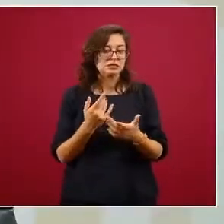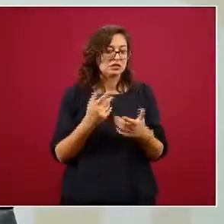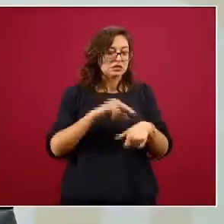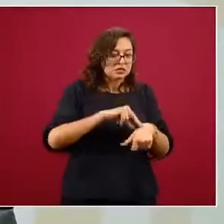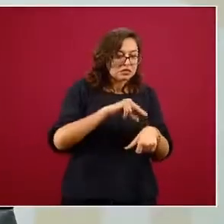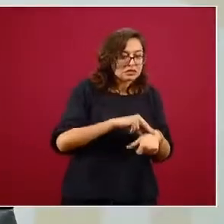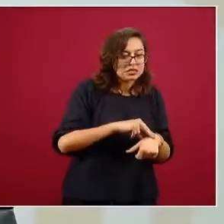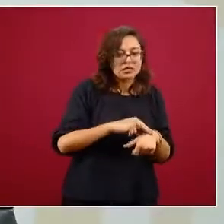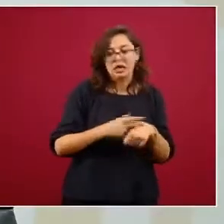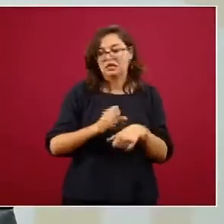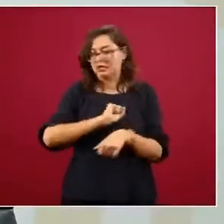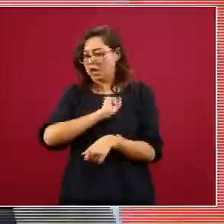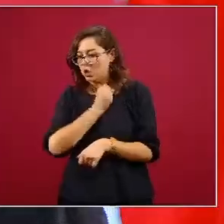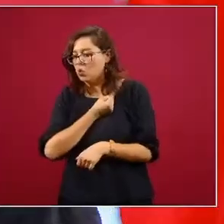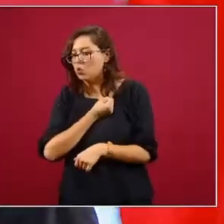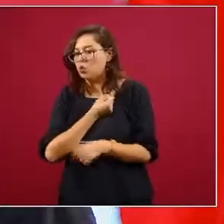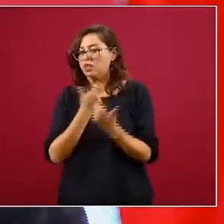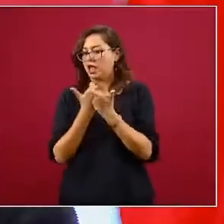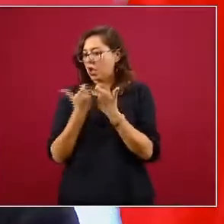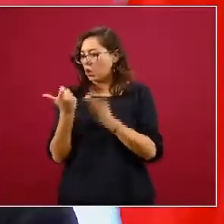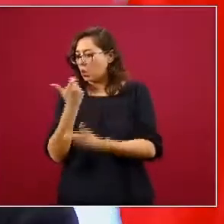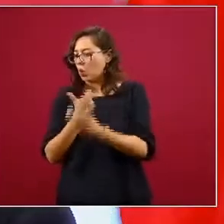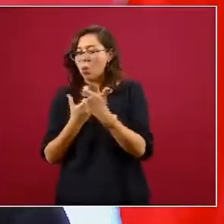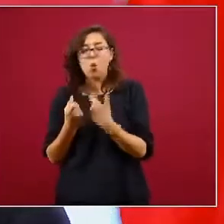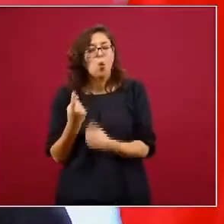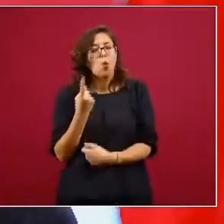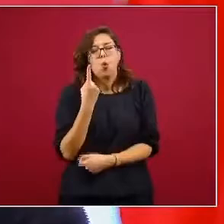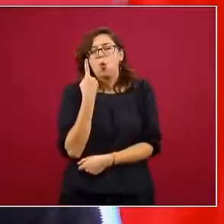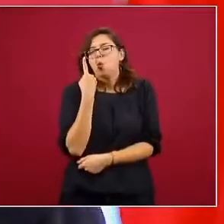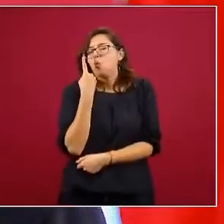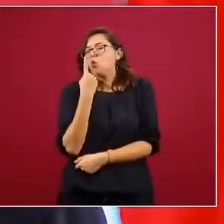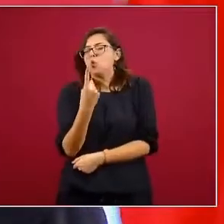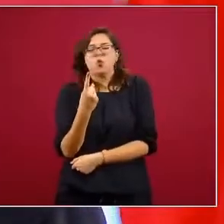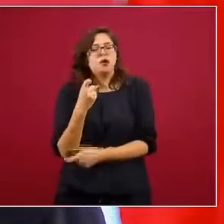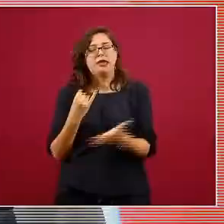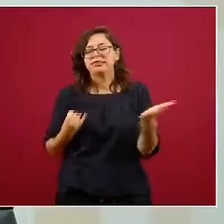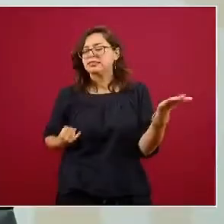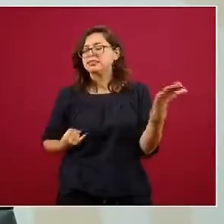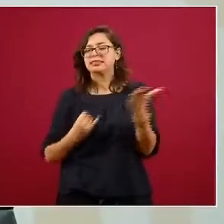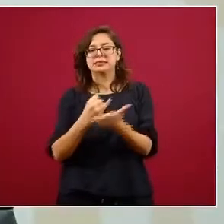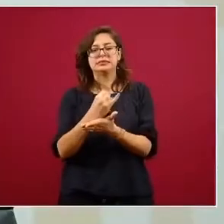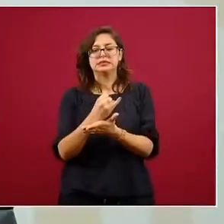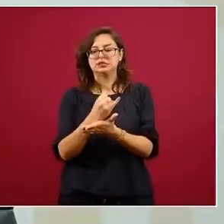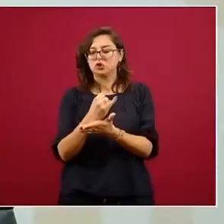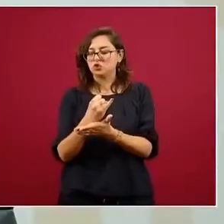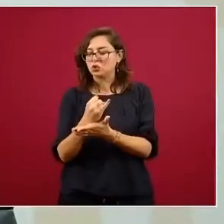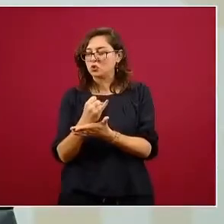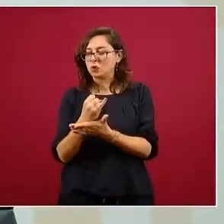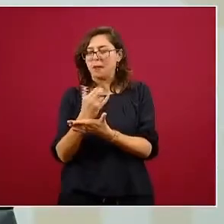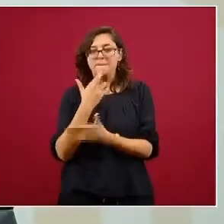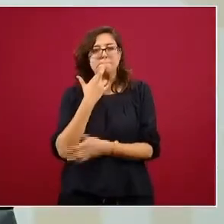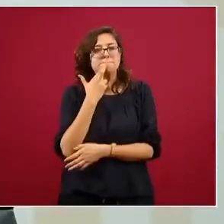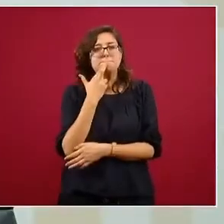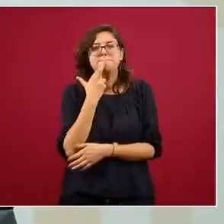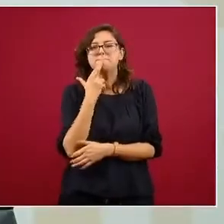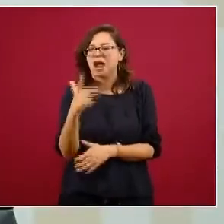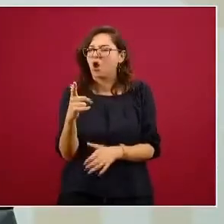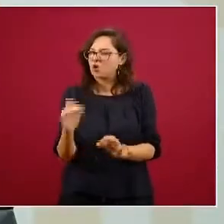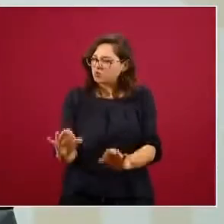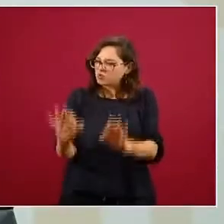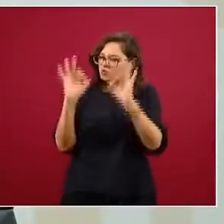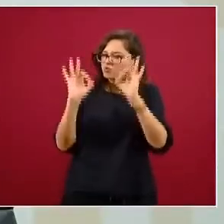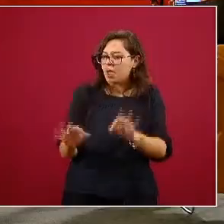económica, sanitaria, no hay algo escrito sobre cuál es la fórmula ideal